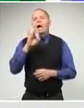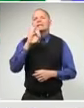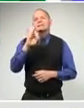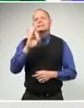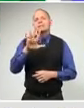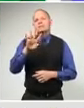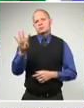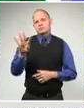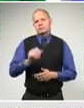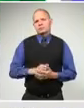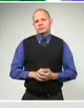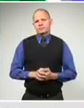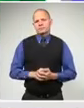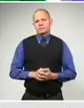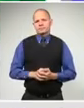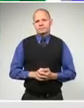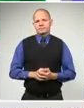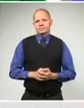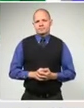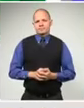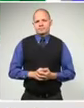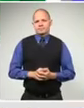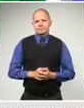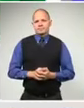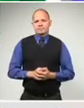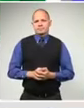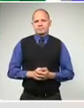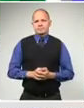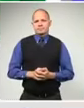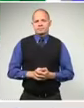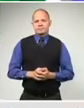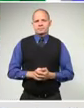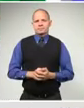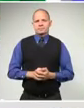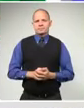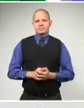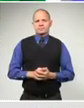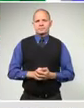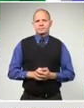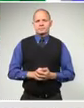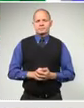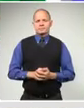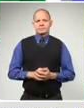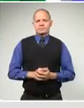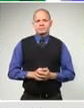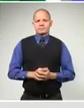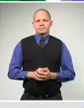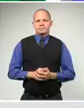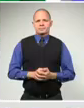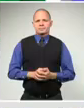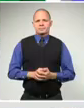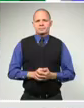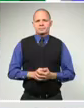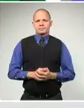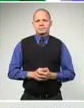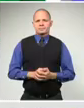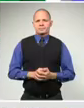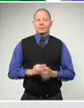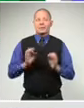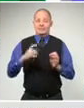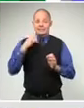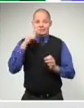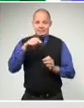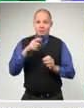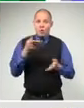754, en correspondencia con el número de casos que se han venido diagnosticando en los últimos